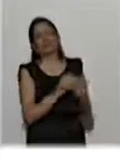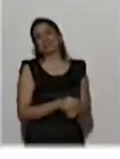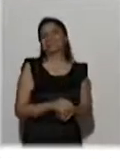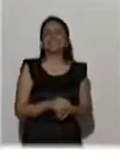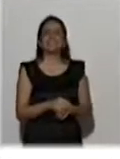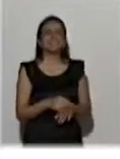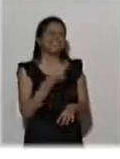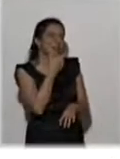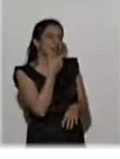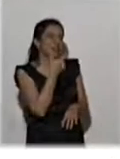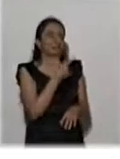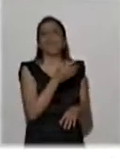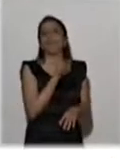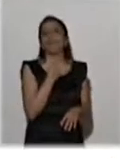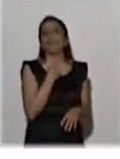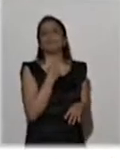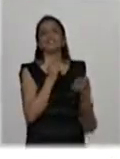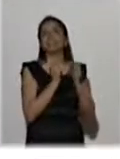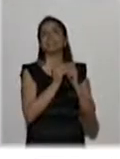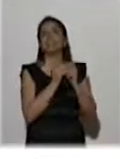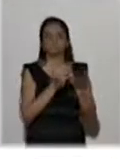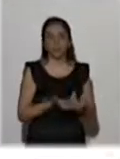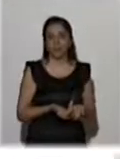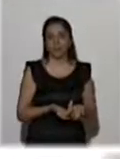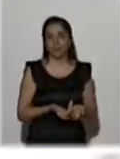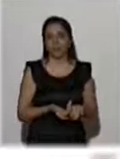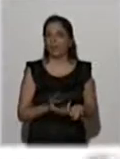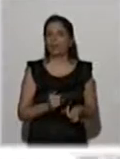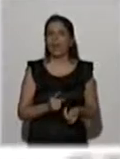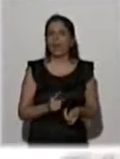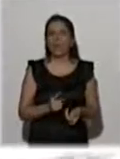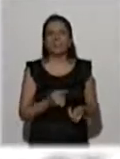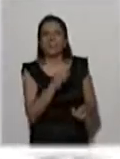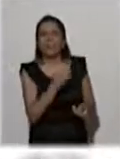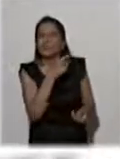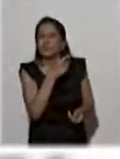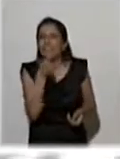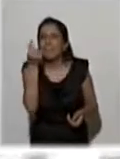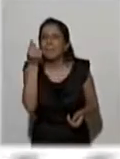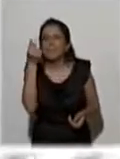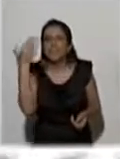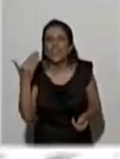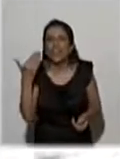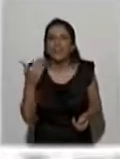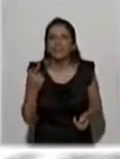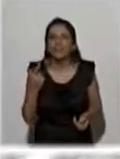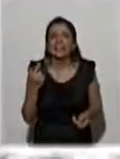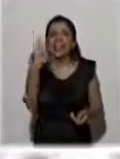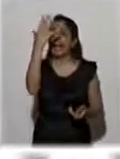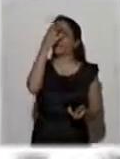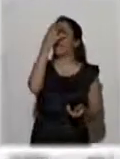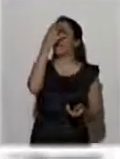voz. ¿Hasta cuándo seguirá gastando 25 millones de pesos en carnavales cuarteteros y nada de nada en recuperar jóvenes